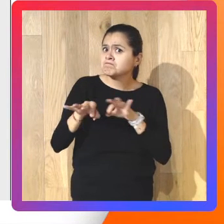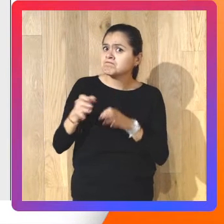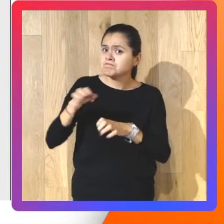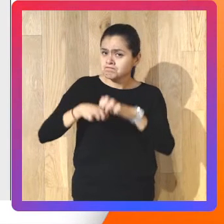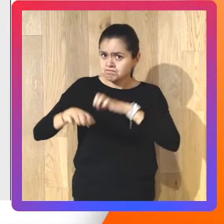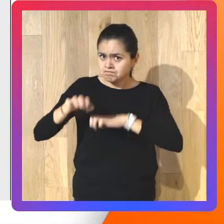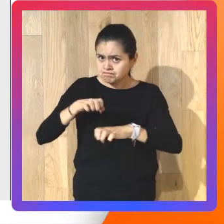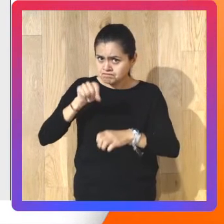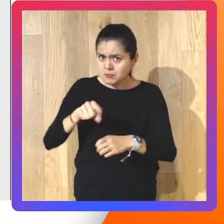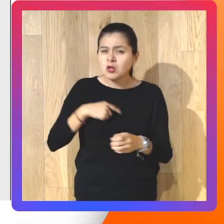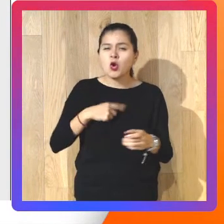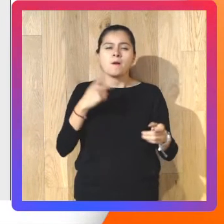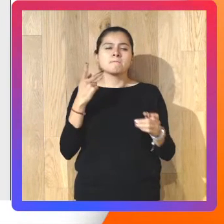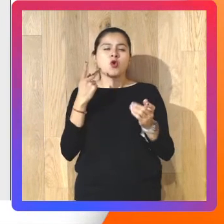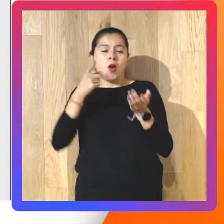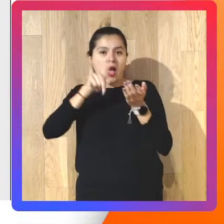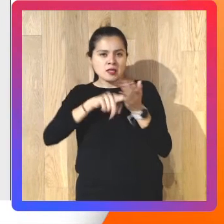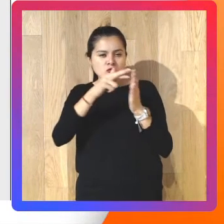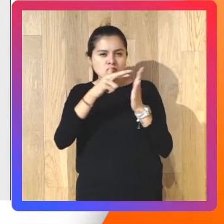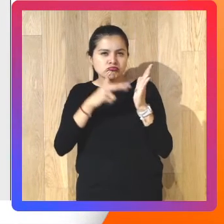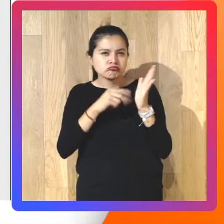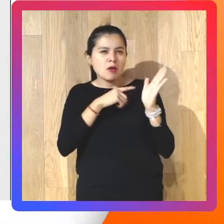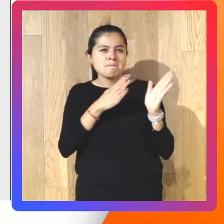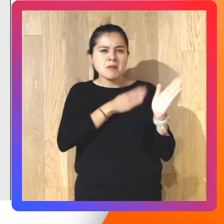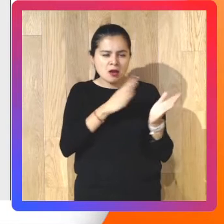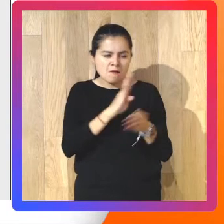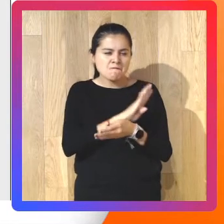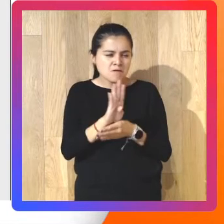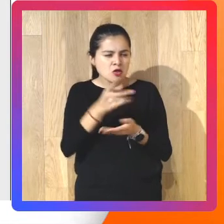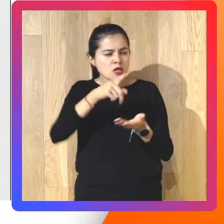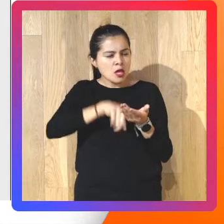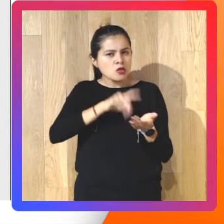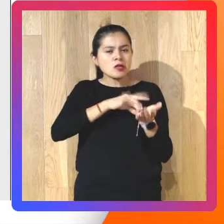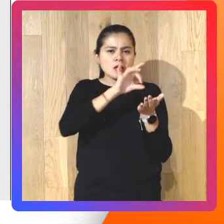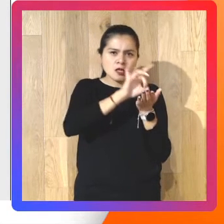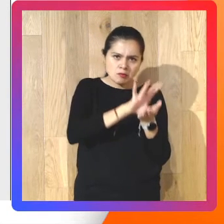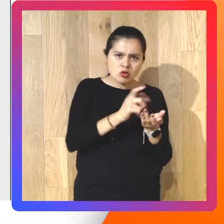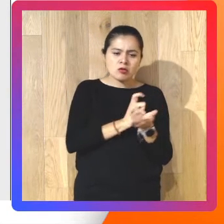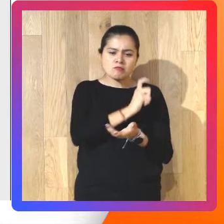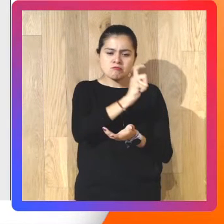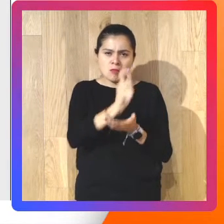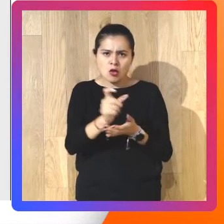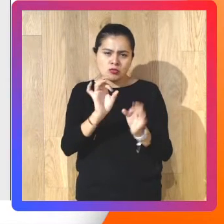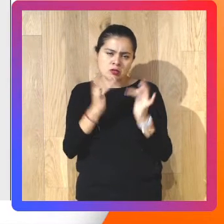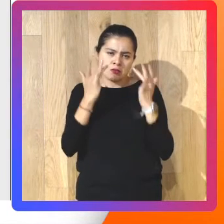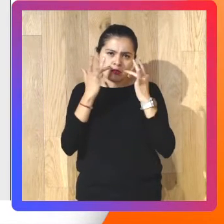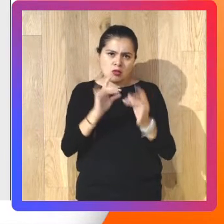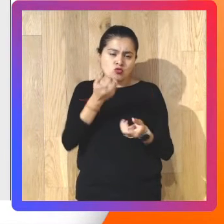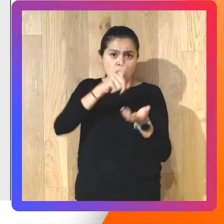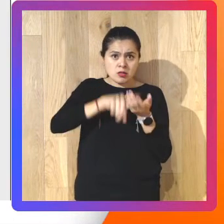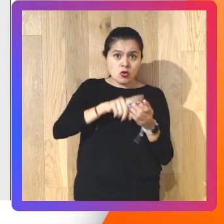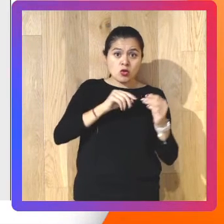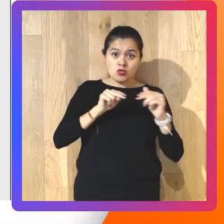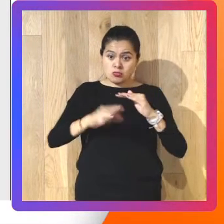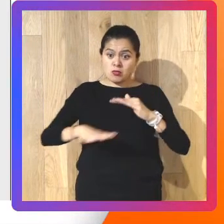de políticas salariales, de compensaciones, de beneficios, de finiquitos, de despidos, que sean similares o superiores a